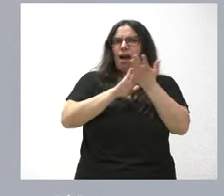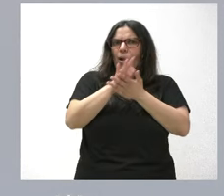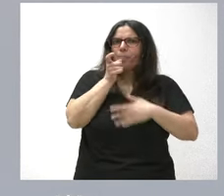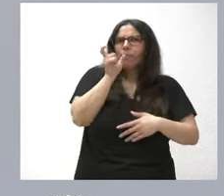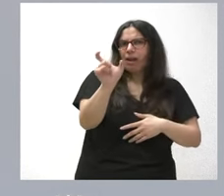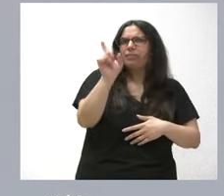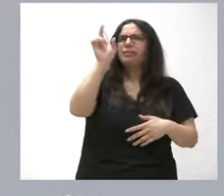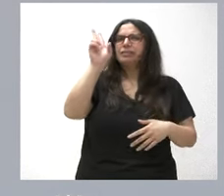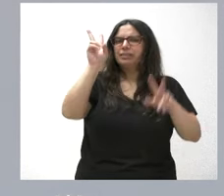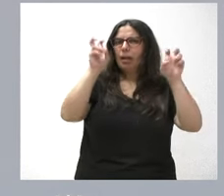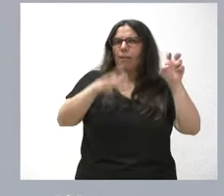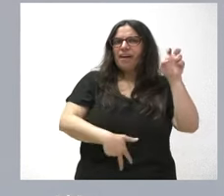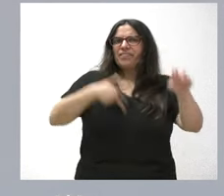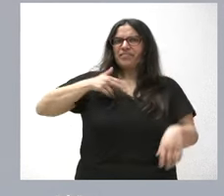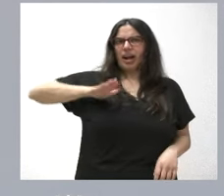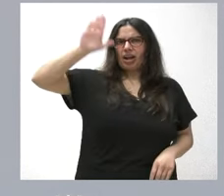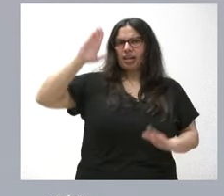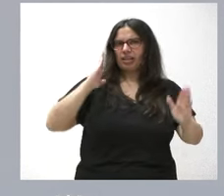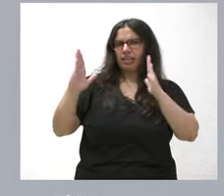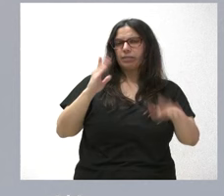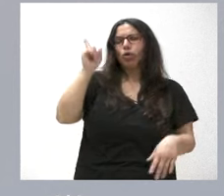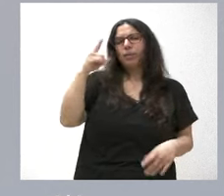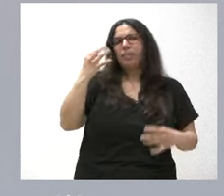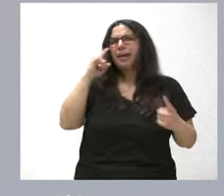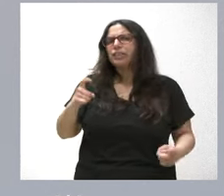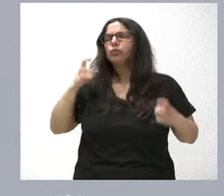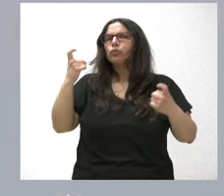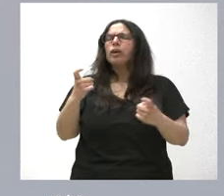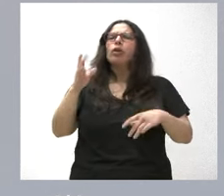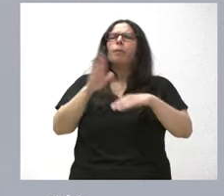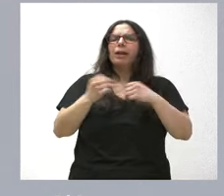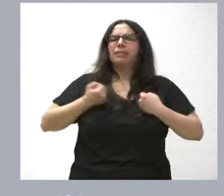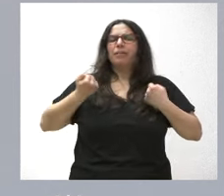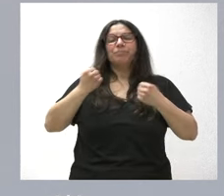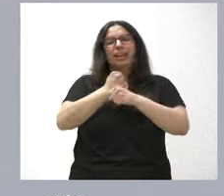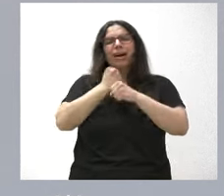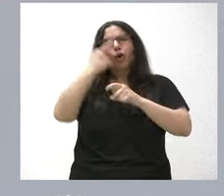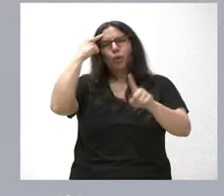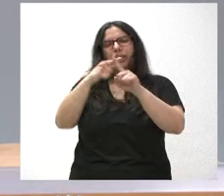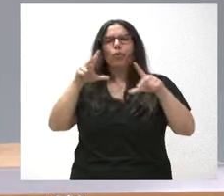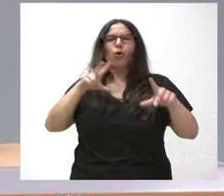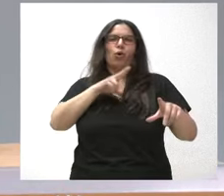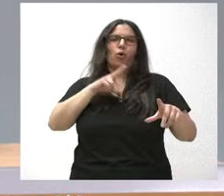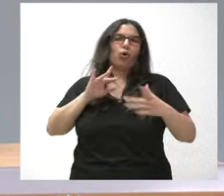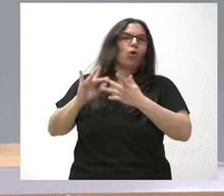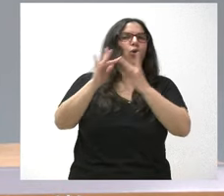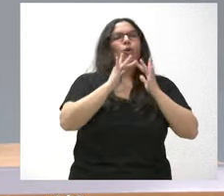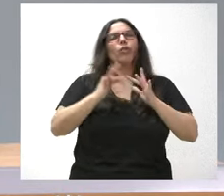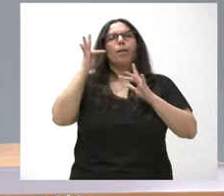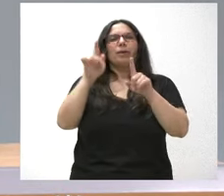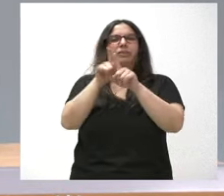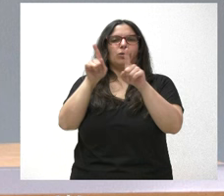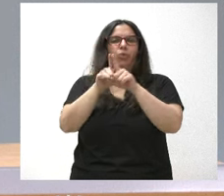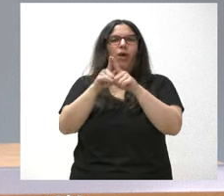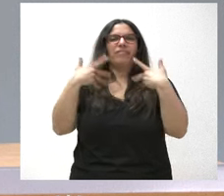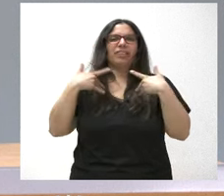hay que hacer un esfuerzo para trabajar por la concordia y por el reconocimiento de todas las víctimas sin ningún tipo de exclusión. ¿Entienden entonces que el texto